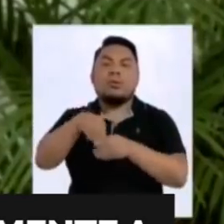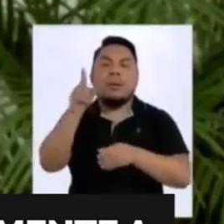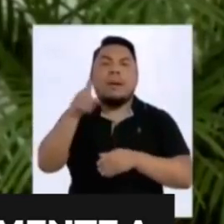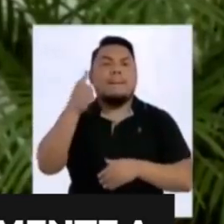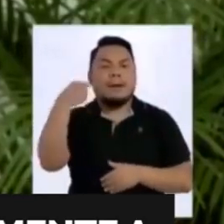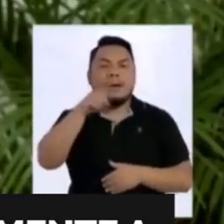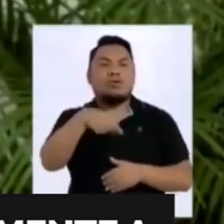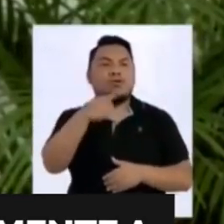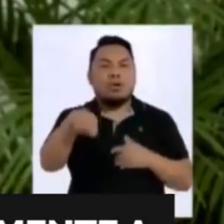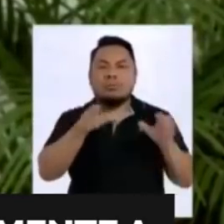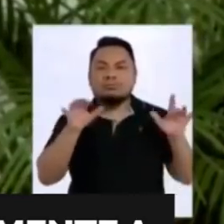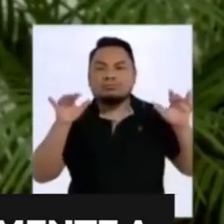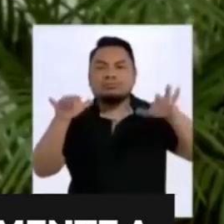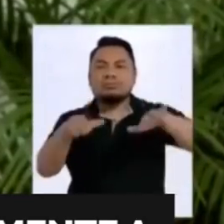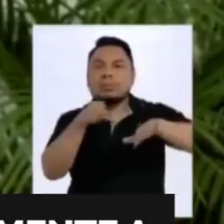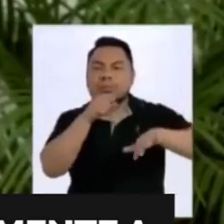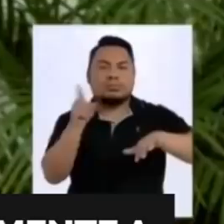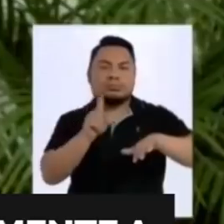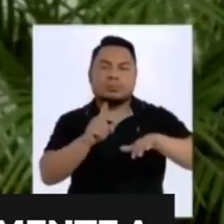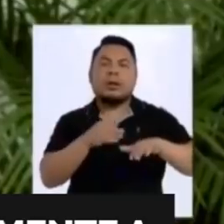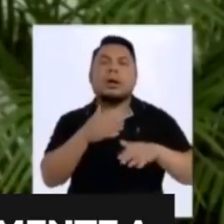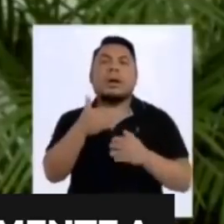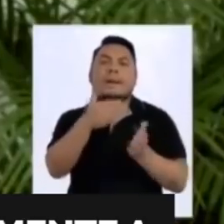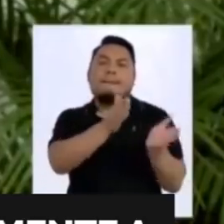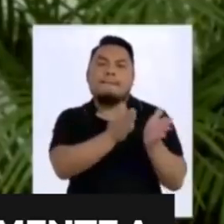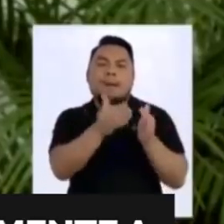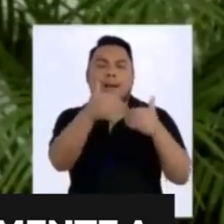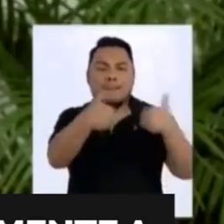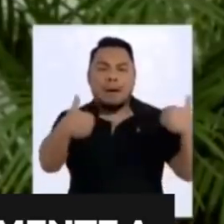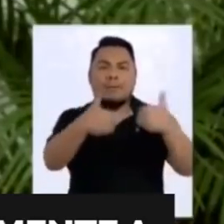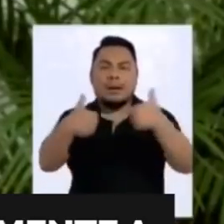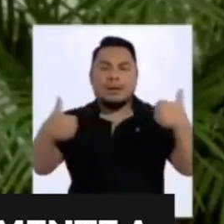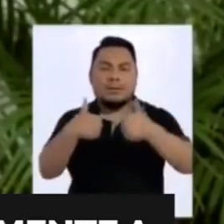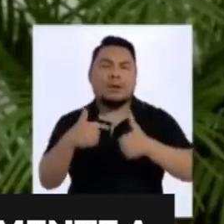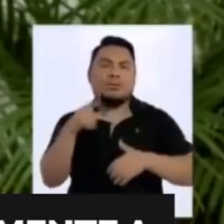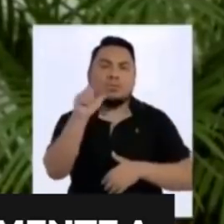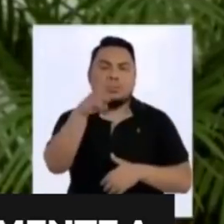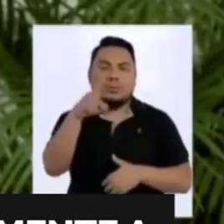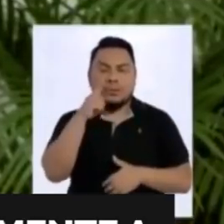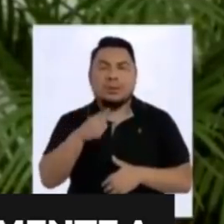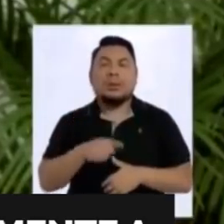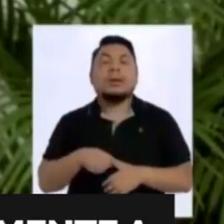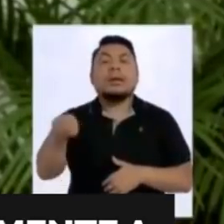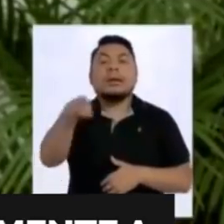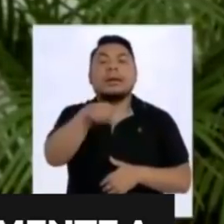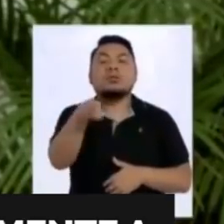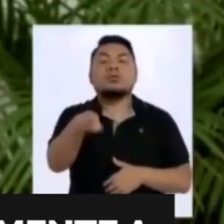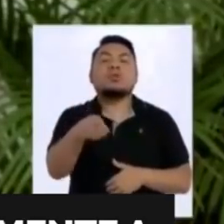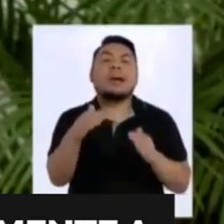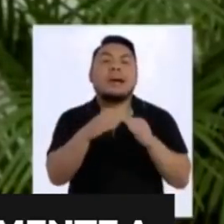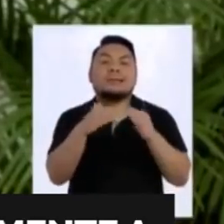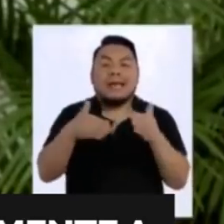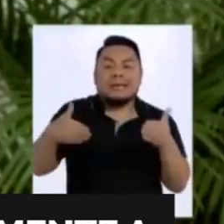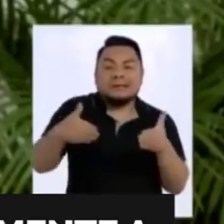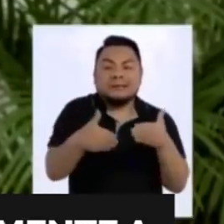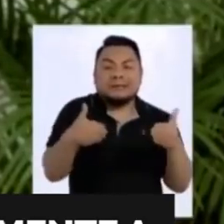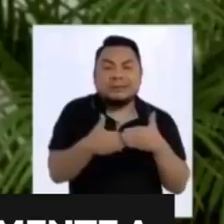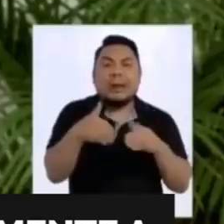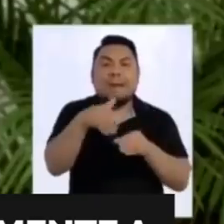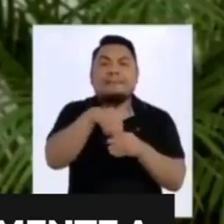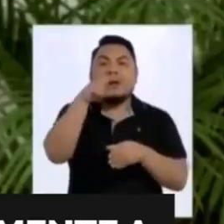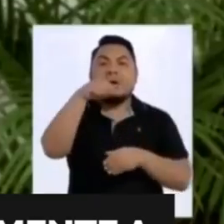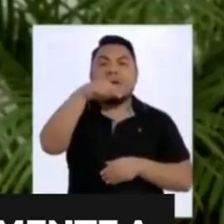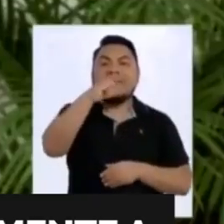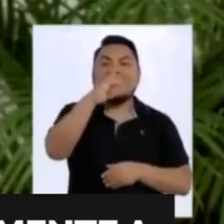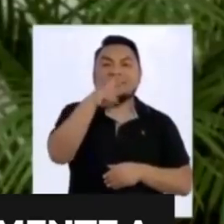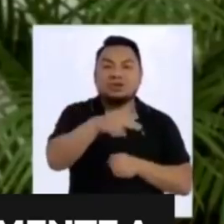la aglomeración y se ha distribuido a todos los adultos mayores en la agencia más cercana a su domicilio. Y